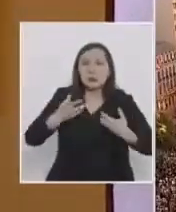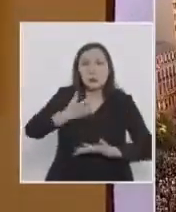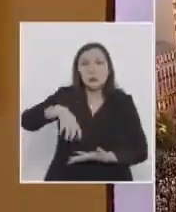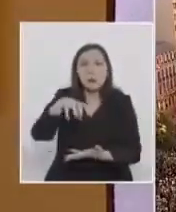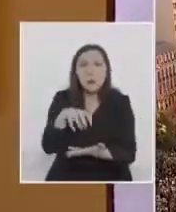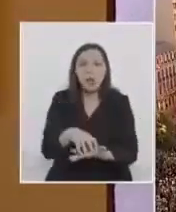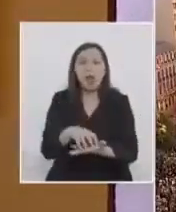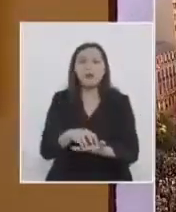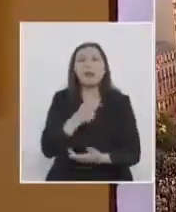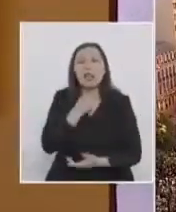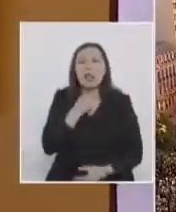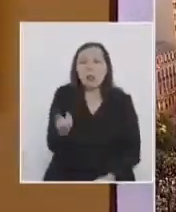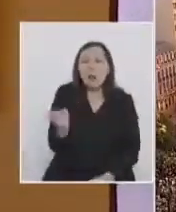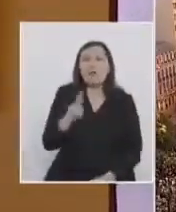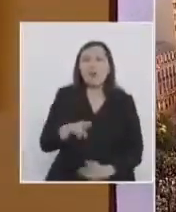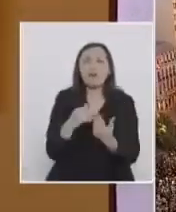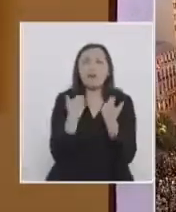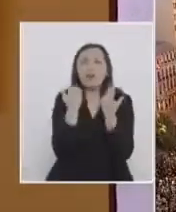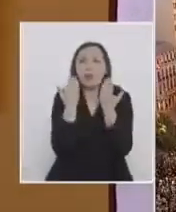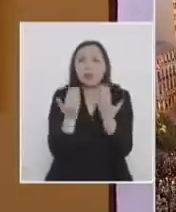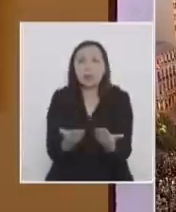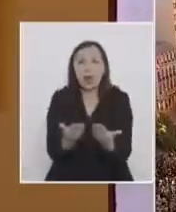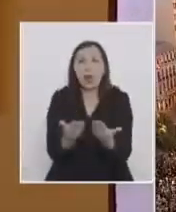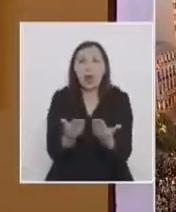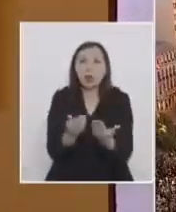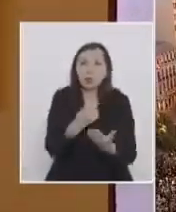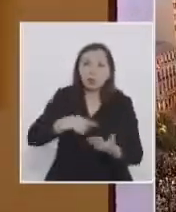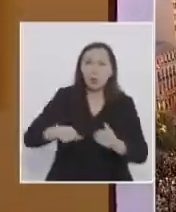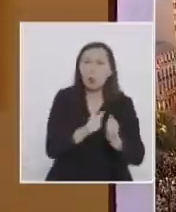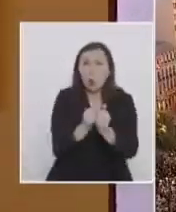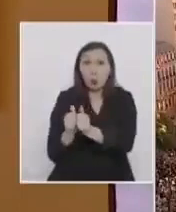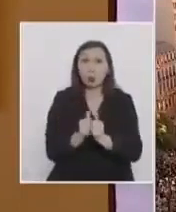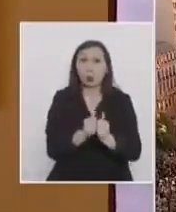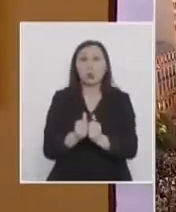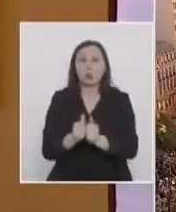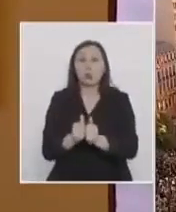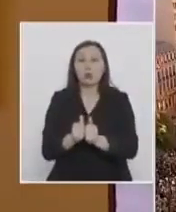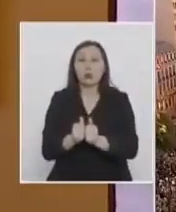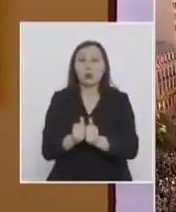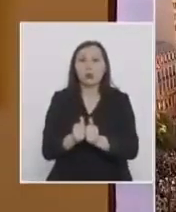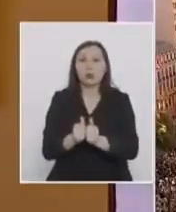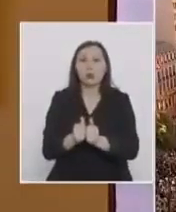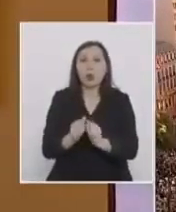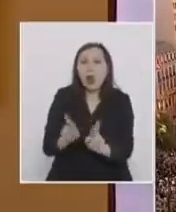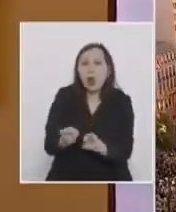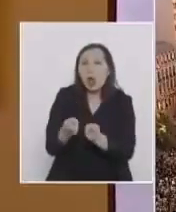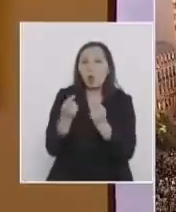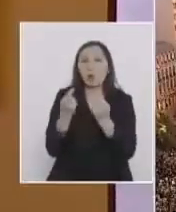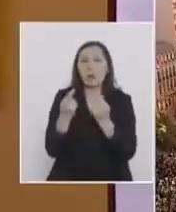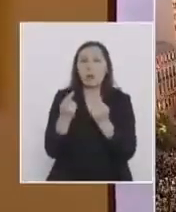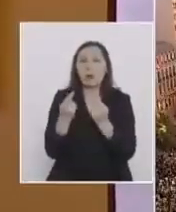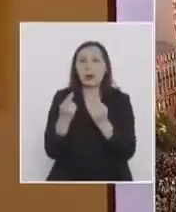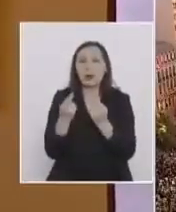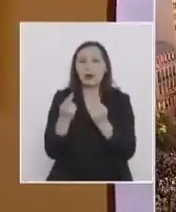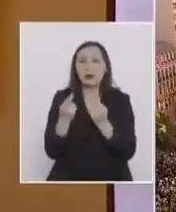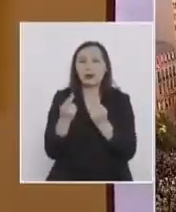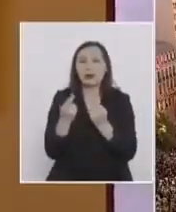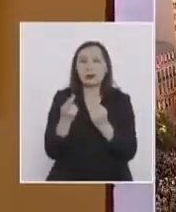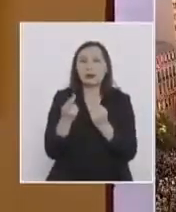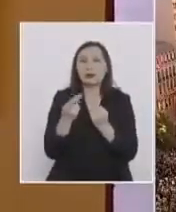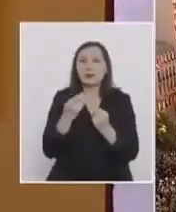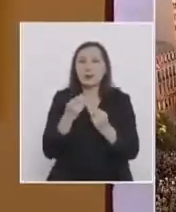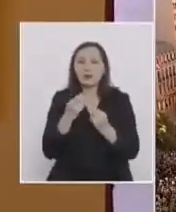pueblo, y queremos volver a generar en conjunto recuperando también,